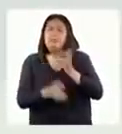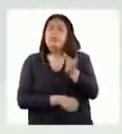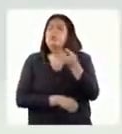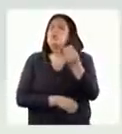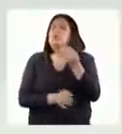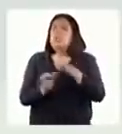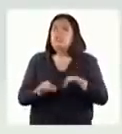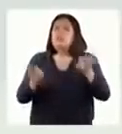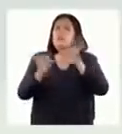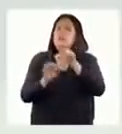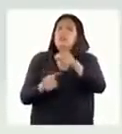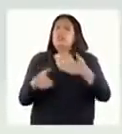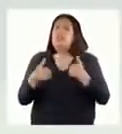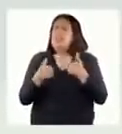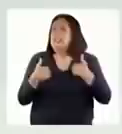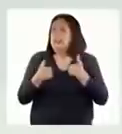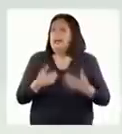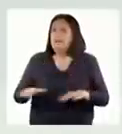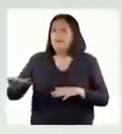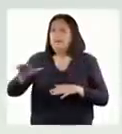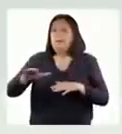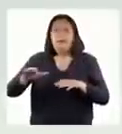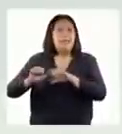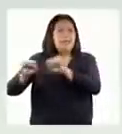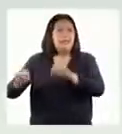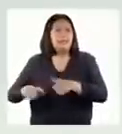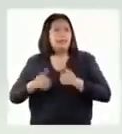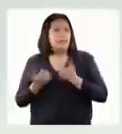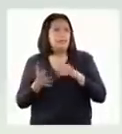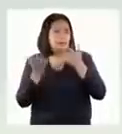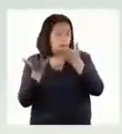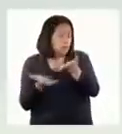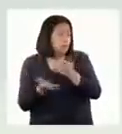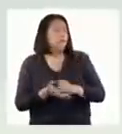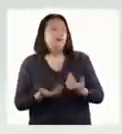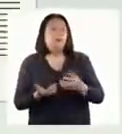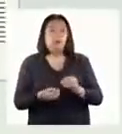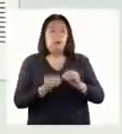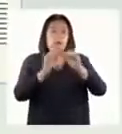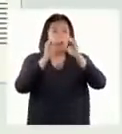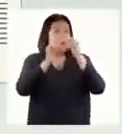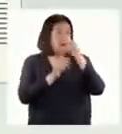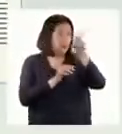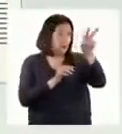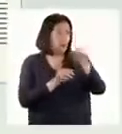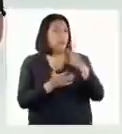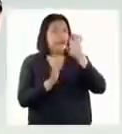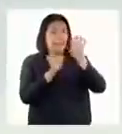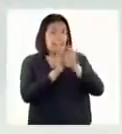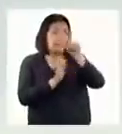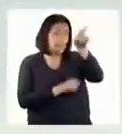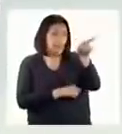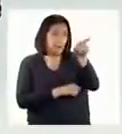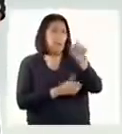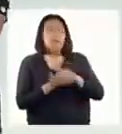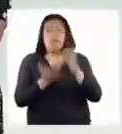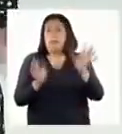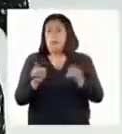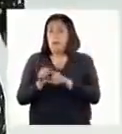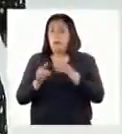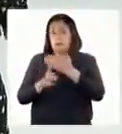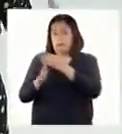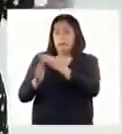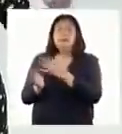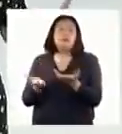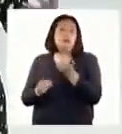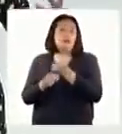es importante ese animal para el ecosistema. Puedes organizar la información como en el ejemplo que está en la pantalla. Comparte tu trabajo